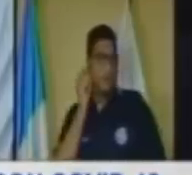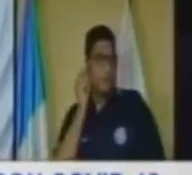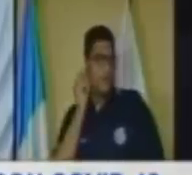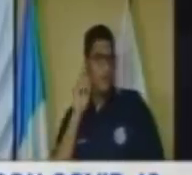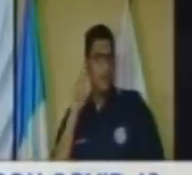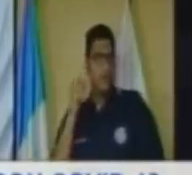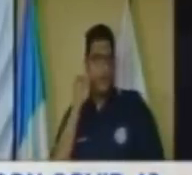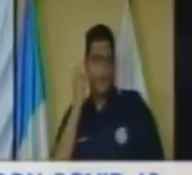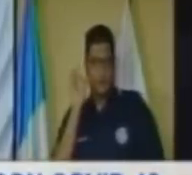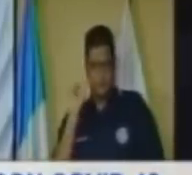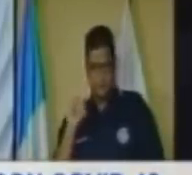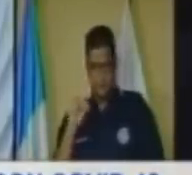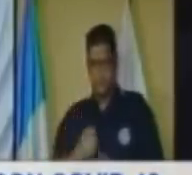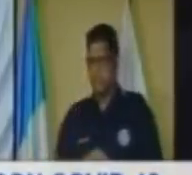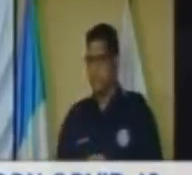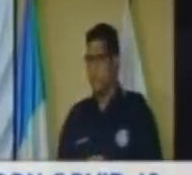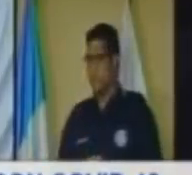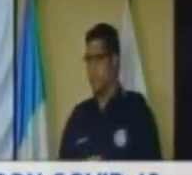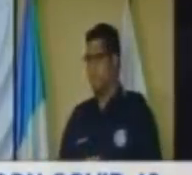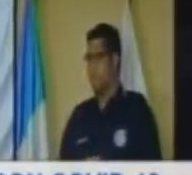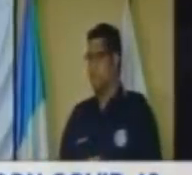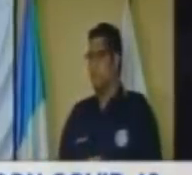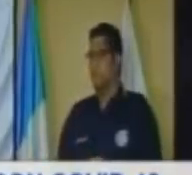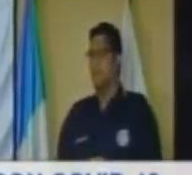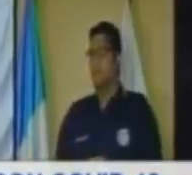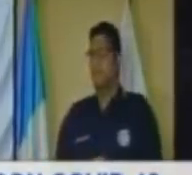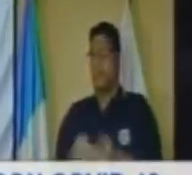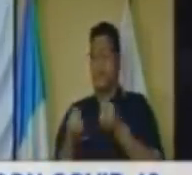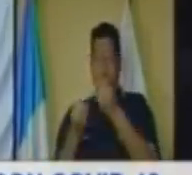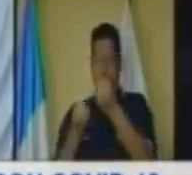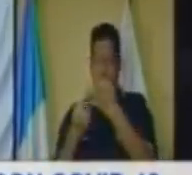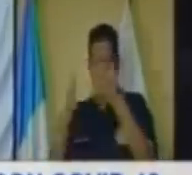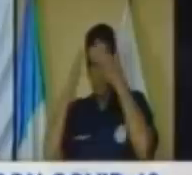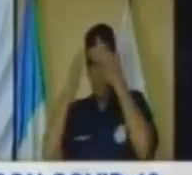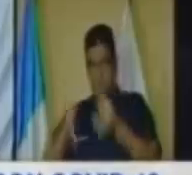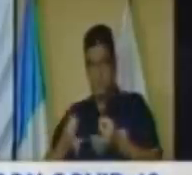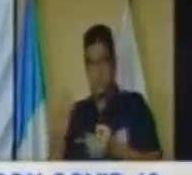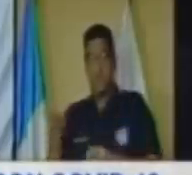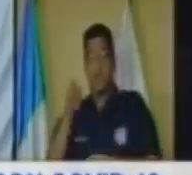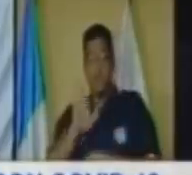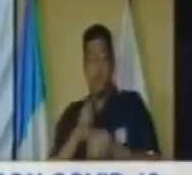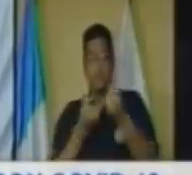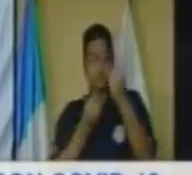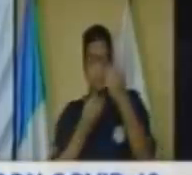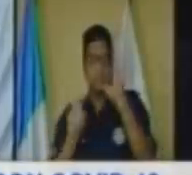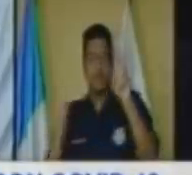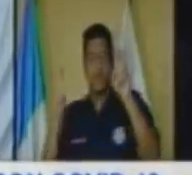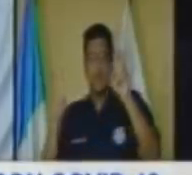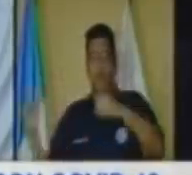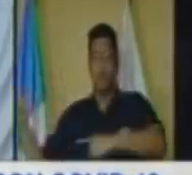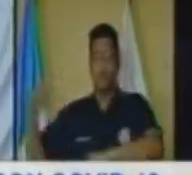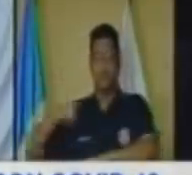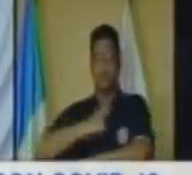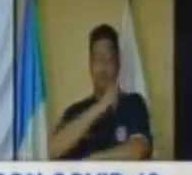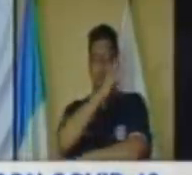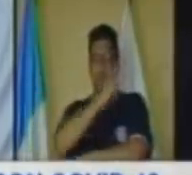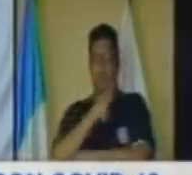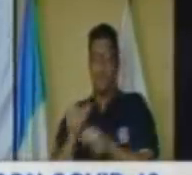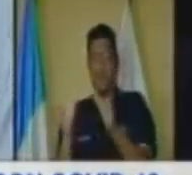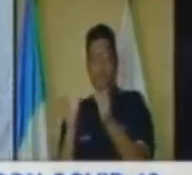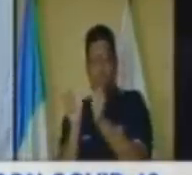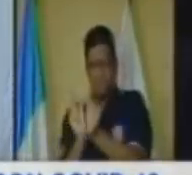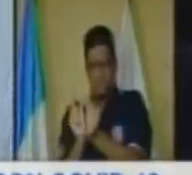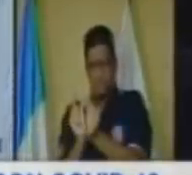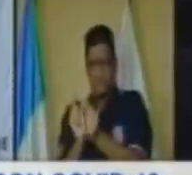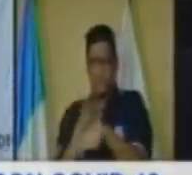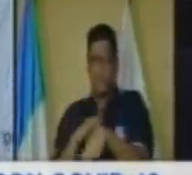tomado y después va a tomar la palabra el director de Aeronáutica Civil. Vamos a hacerlo corto para